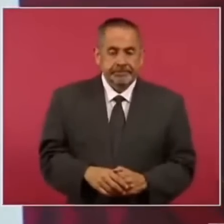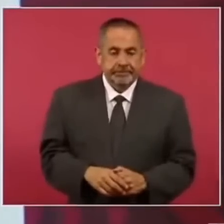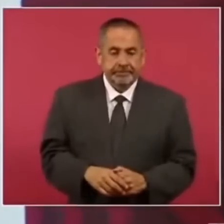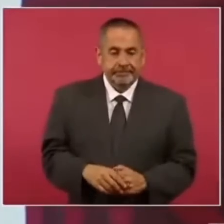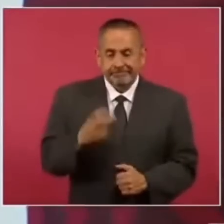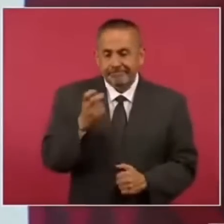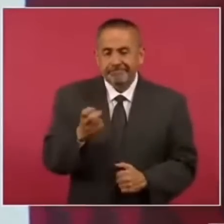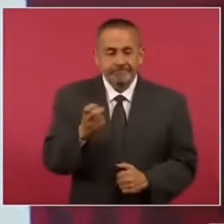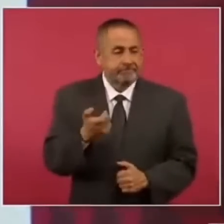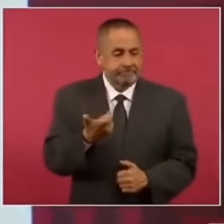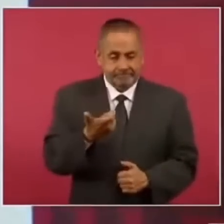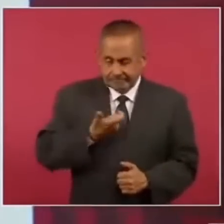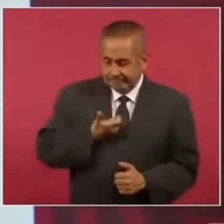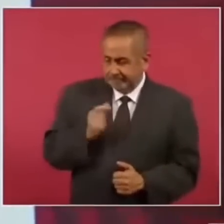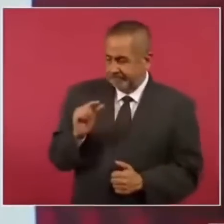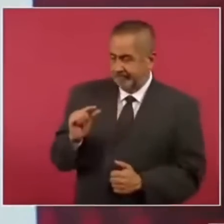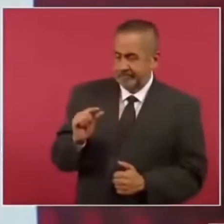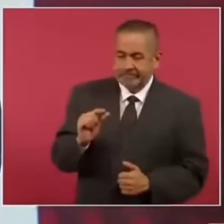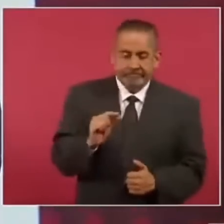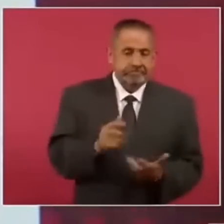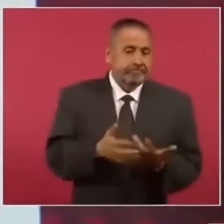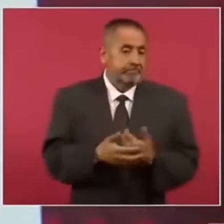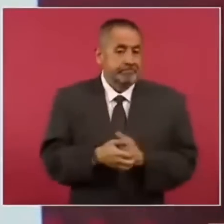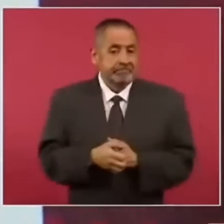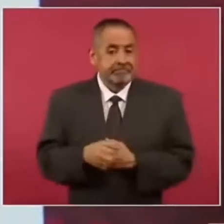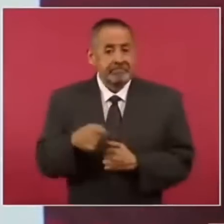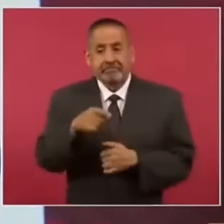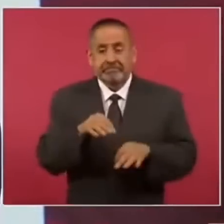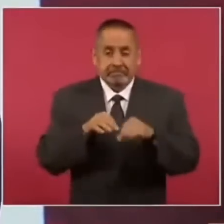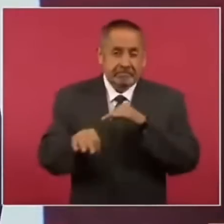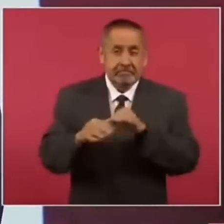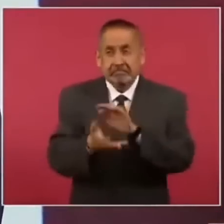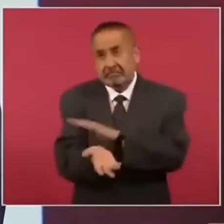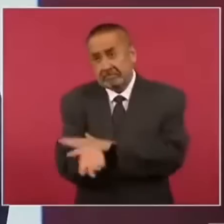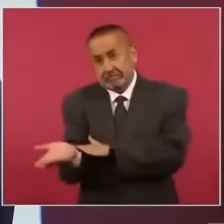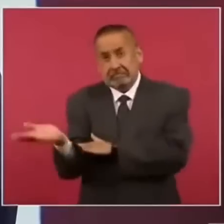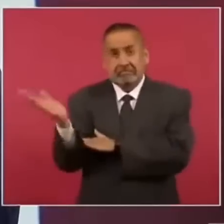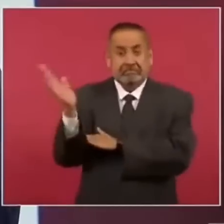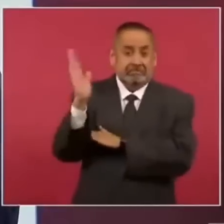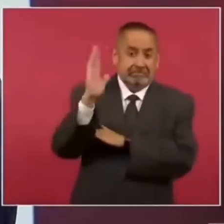Y eso lleva a jornadas de mucha fatiga,